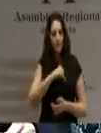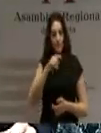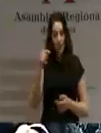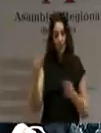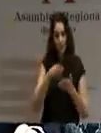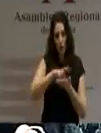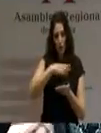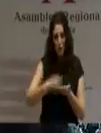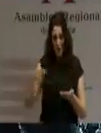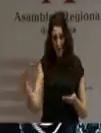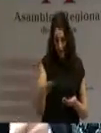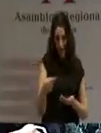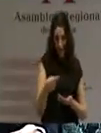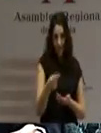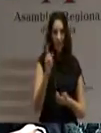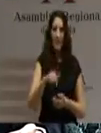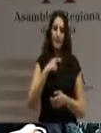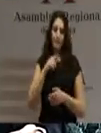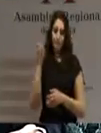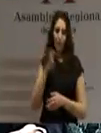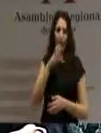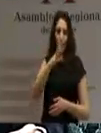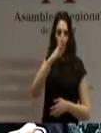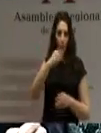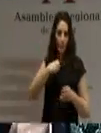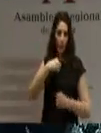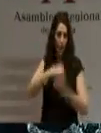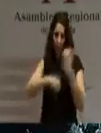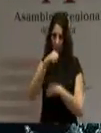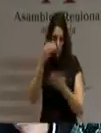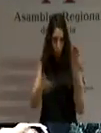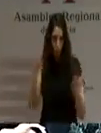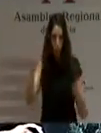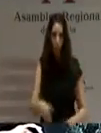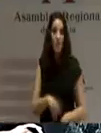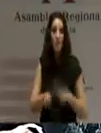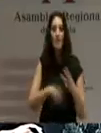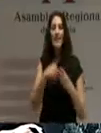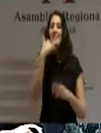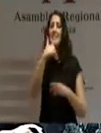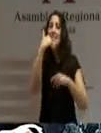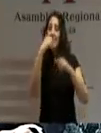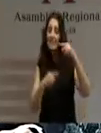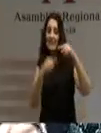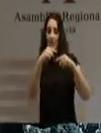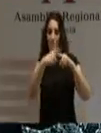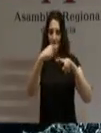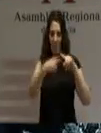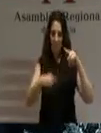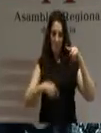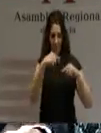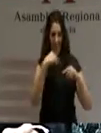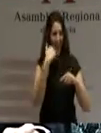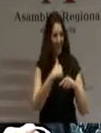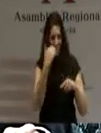gran déficit que tenemos provocado por la financiación injusta, estamos casi en la media en deuda. Casi en la